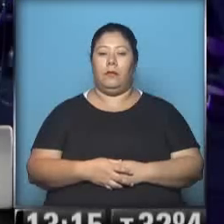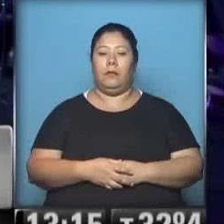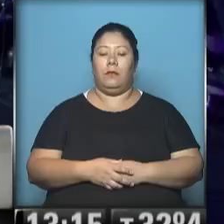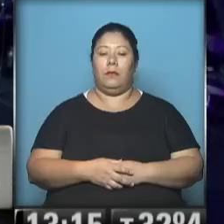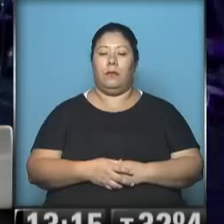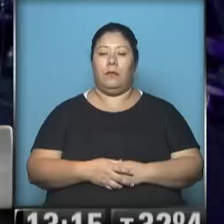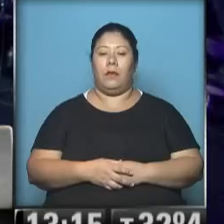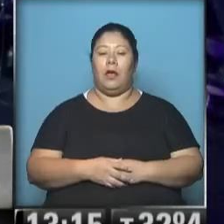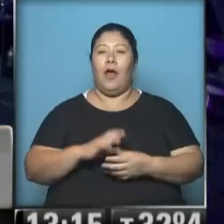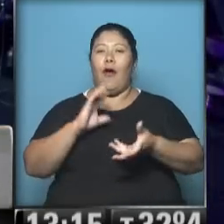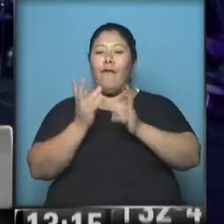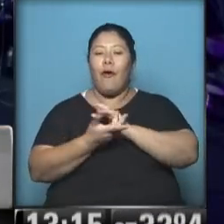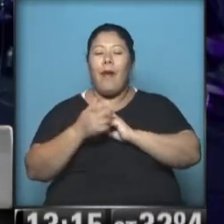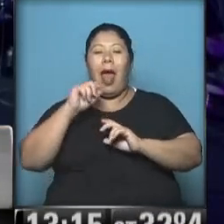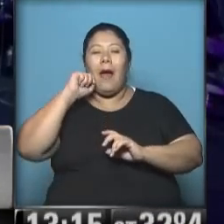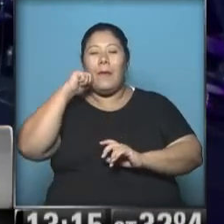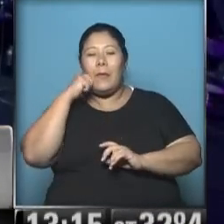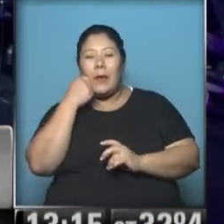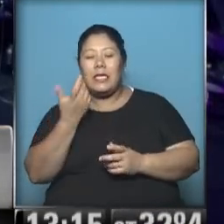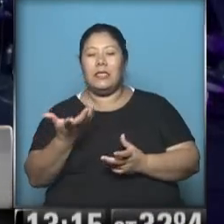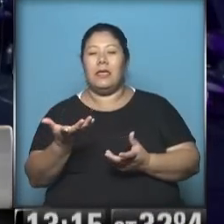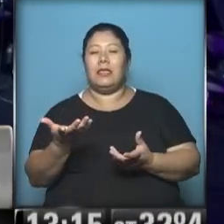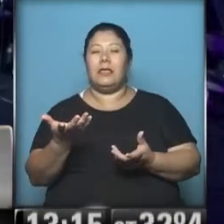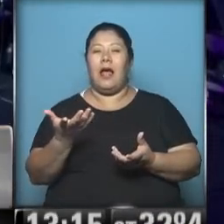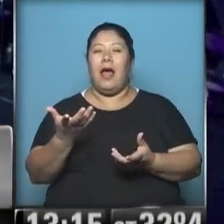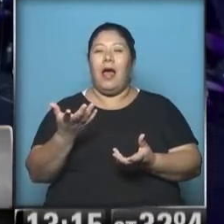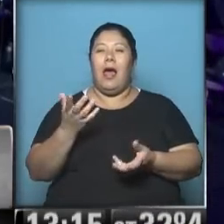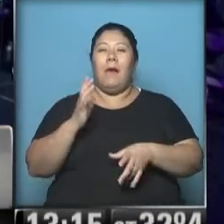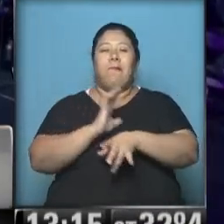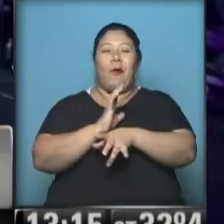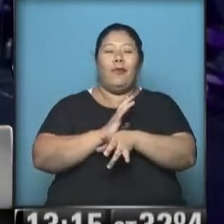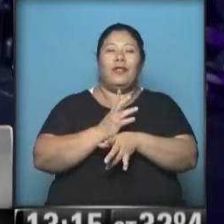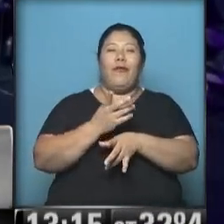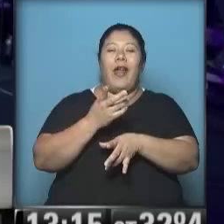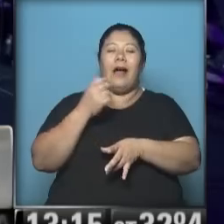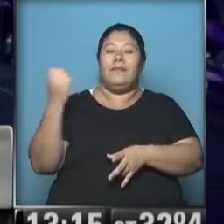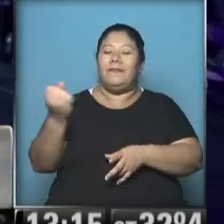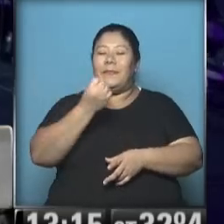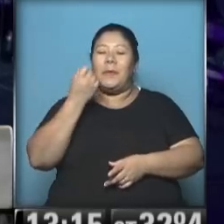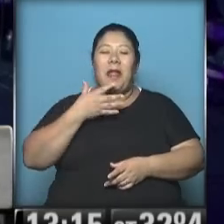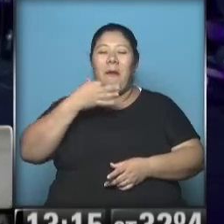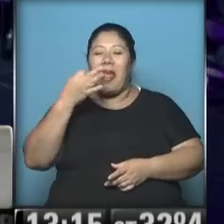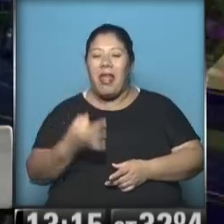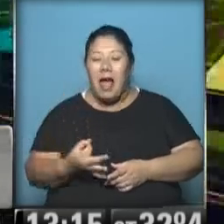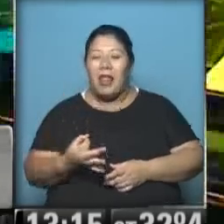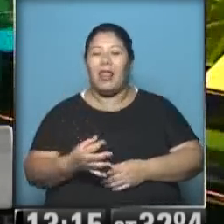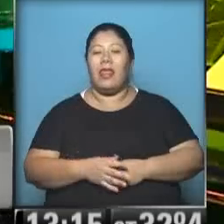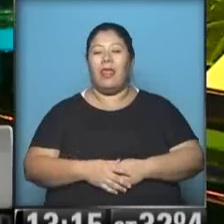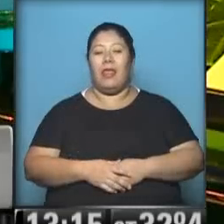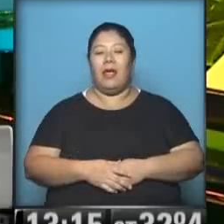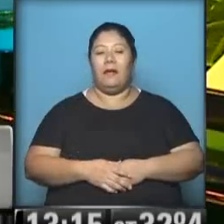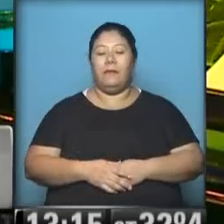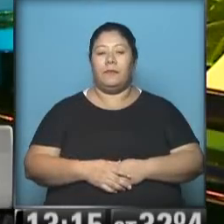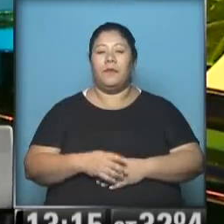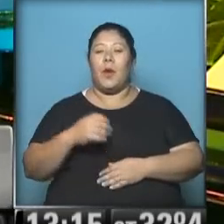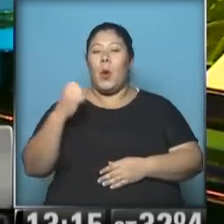La búsqueda de la belleza estética es una cierta búsqueda de verdad, porque aparte no es una búsqueda a cualquier precio, sino es una búsqueda